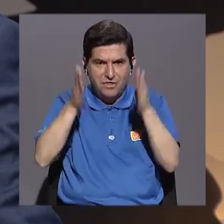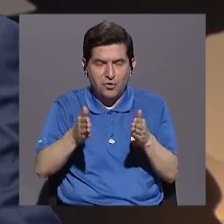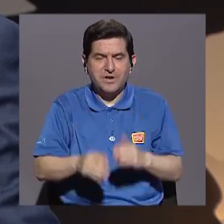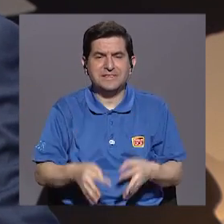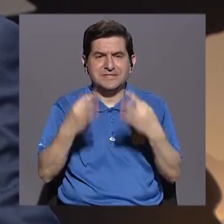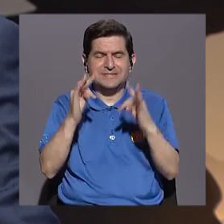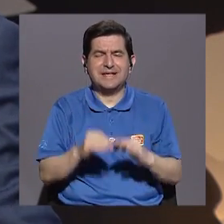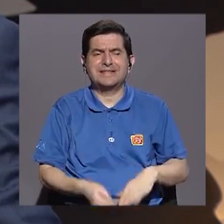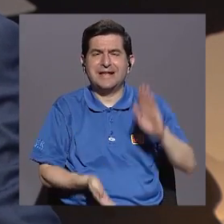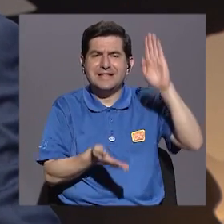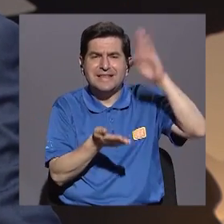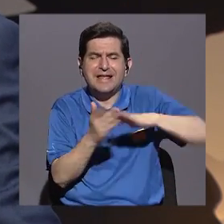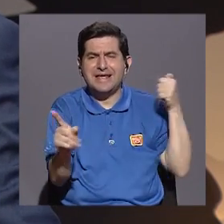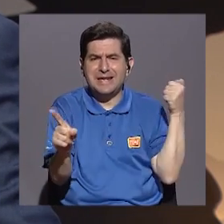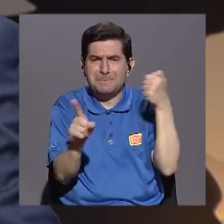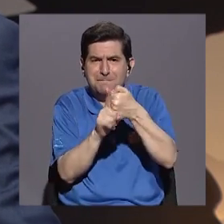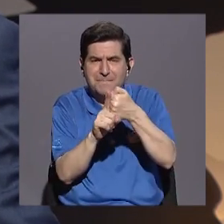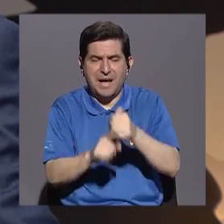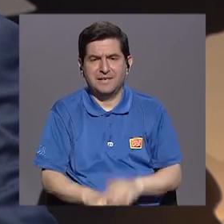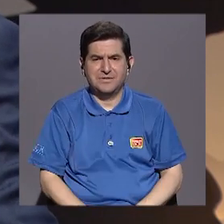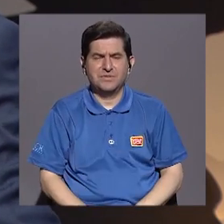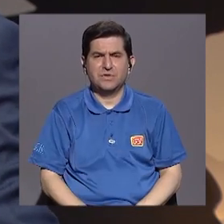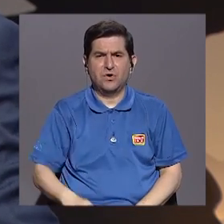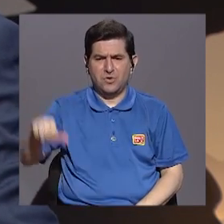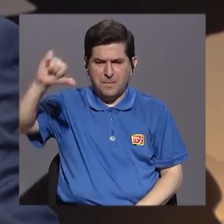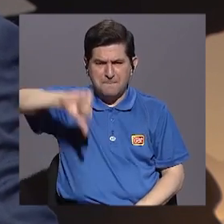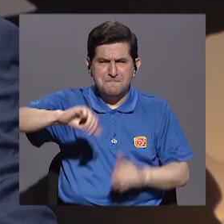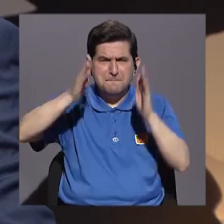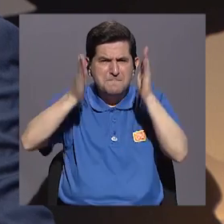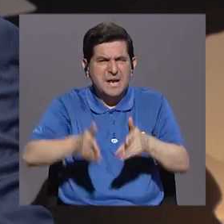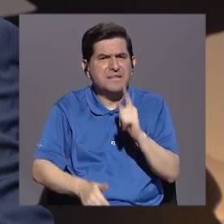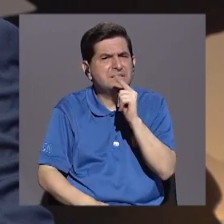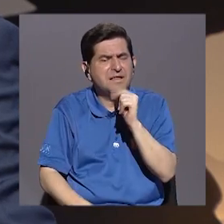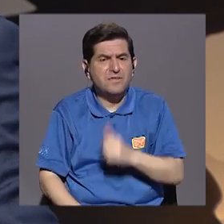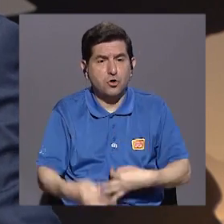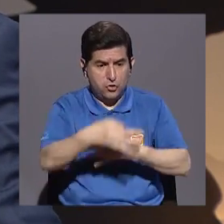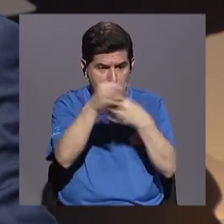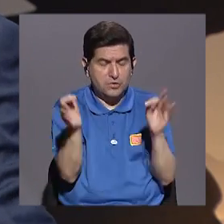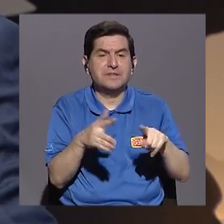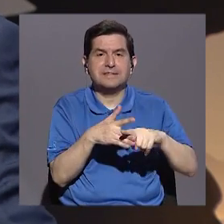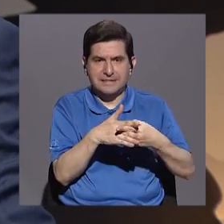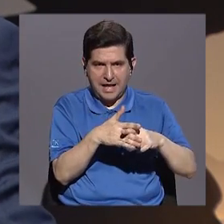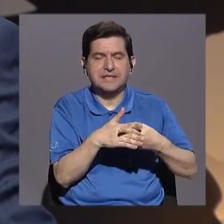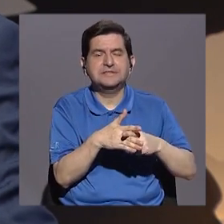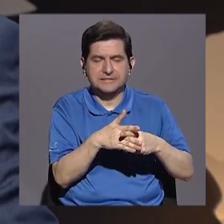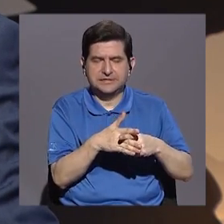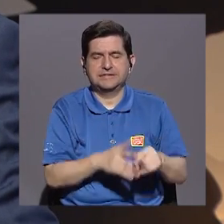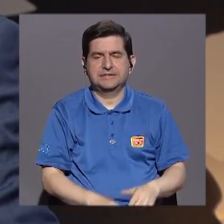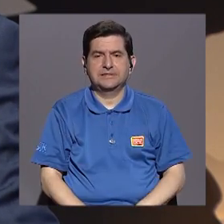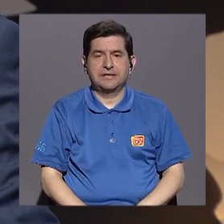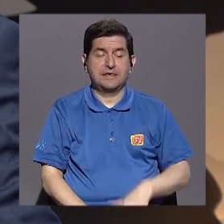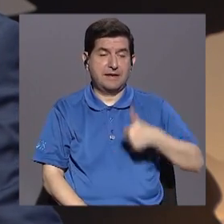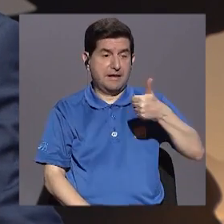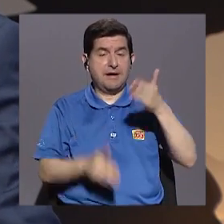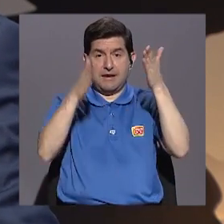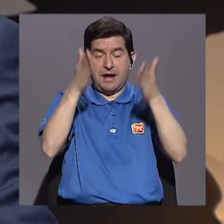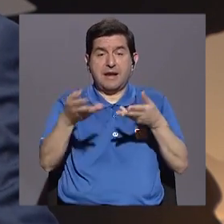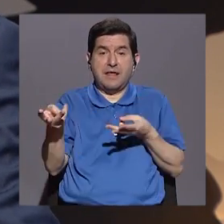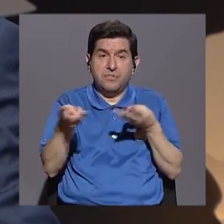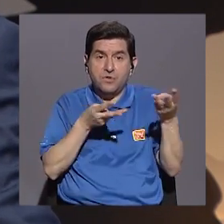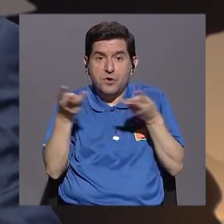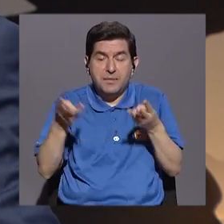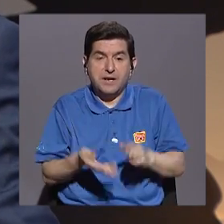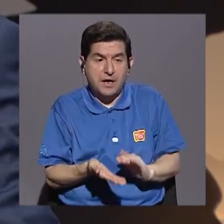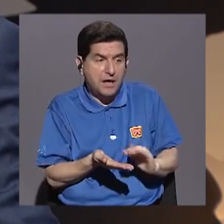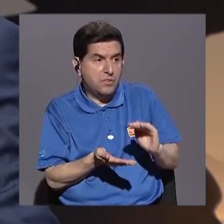minimizar ese impacto entonces uno podría ver como perdedores a veces los talleres mecánicos y ganadores